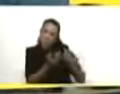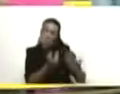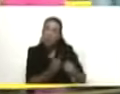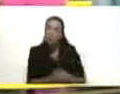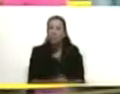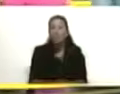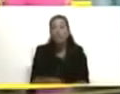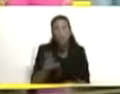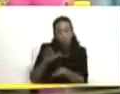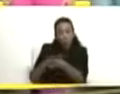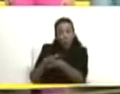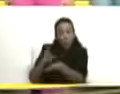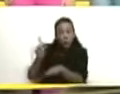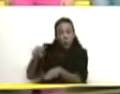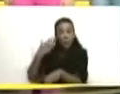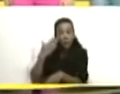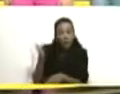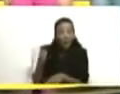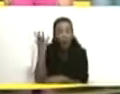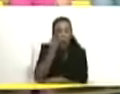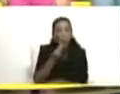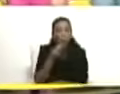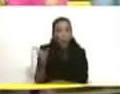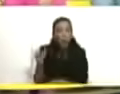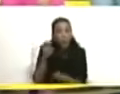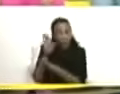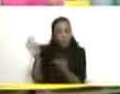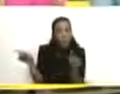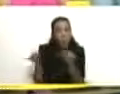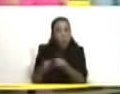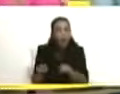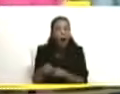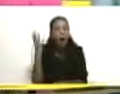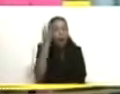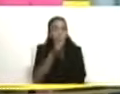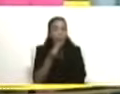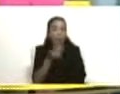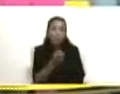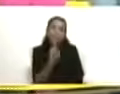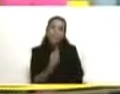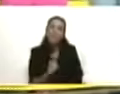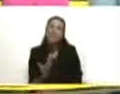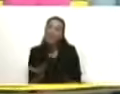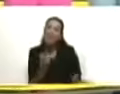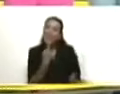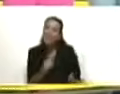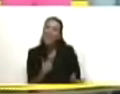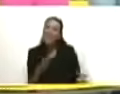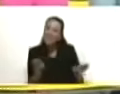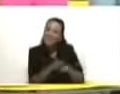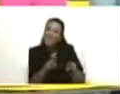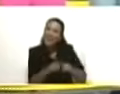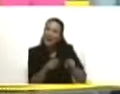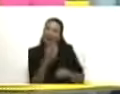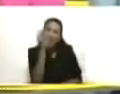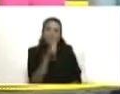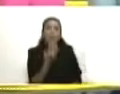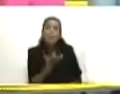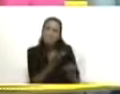Mire, y como la consigna esa vamos, con esa juventud nosotros vamos también. Así, mire, y sigue hablando bonito, ¿eh? También vamos. Así me